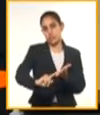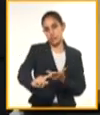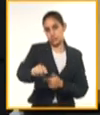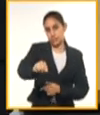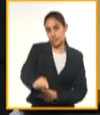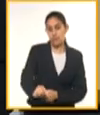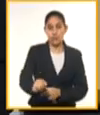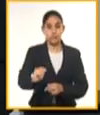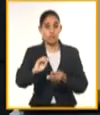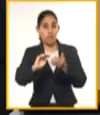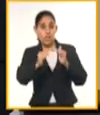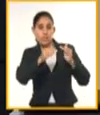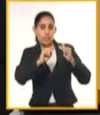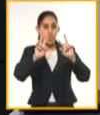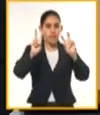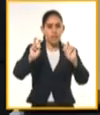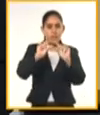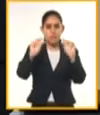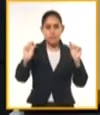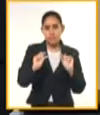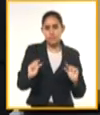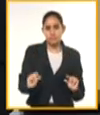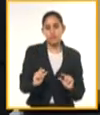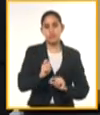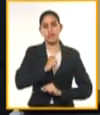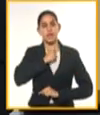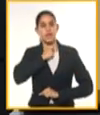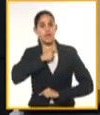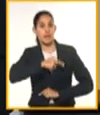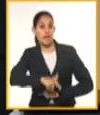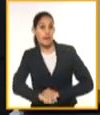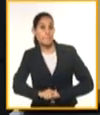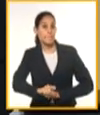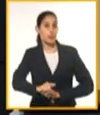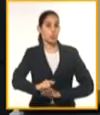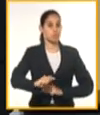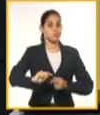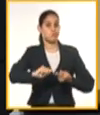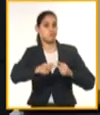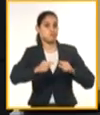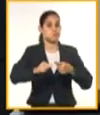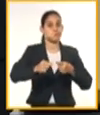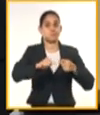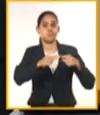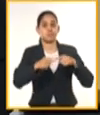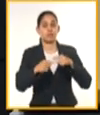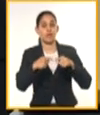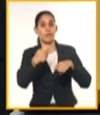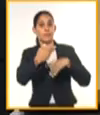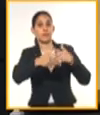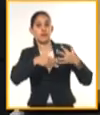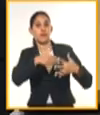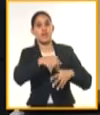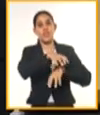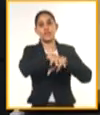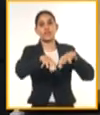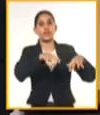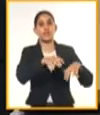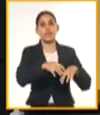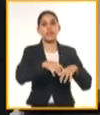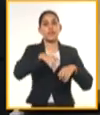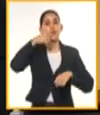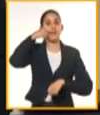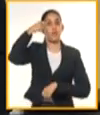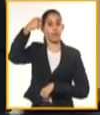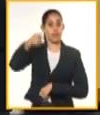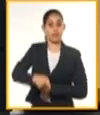hablando de asuntos como los conflictos que tienen lugar alrededor de Ucrania, bueno, todo lo que